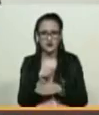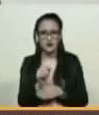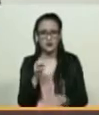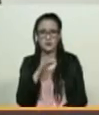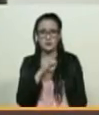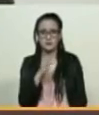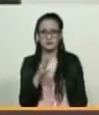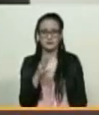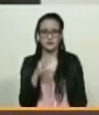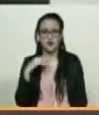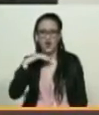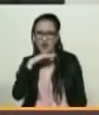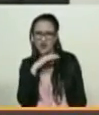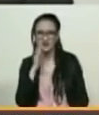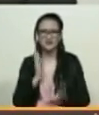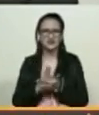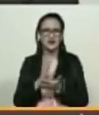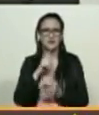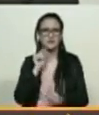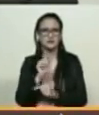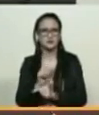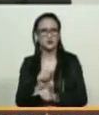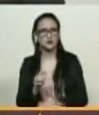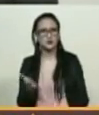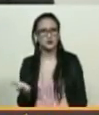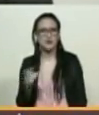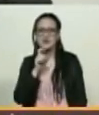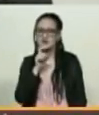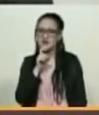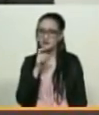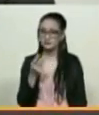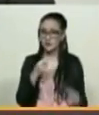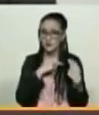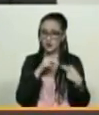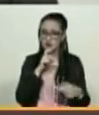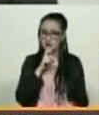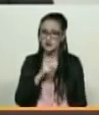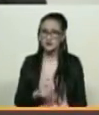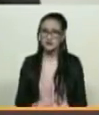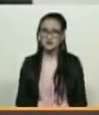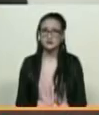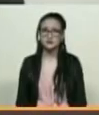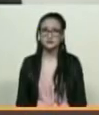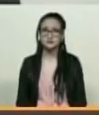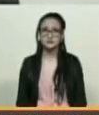madre. ¿Quién va a venir a hacerles la tarea? ¿Quién? Almagro.